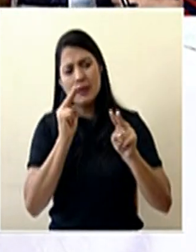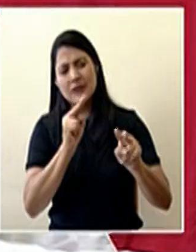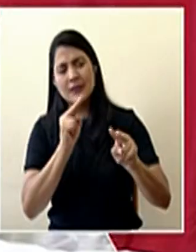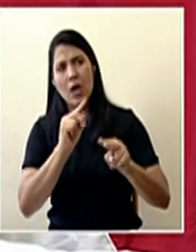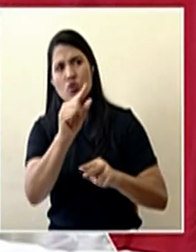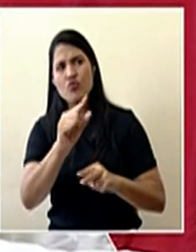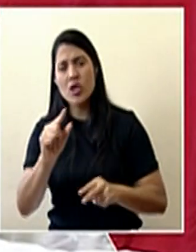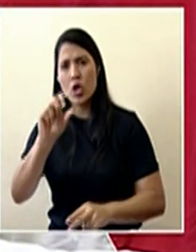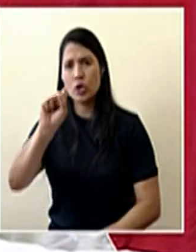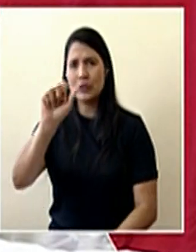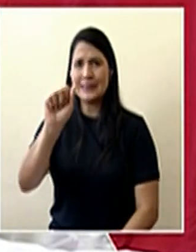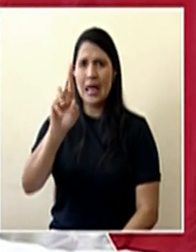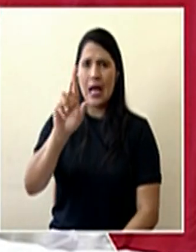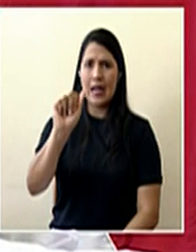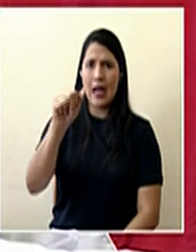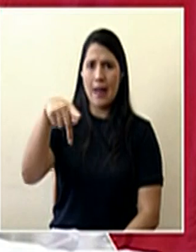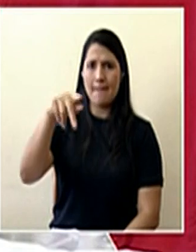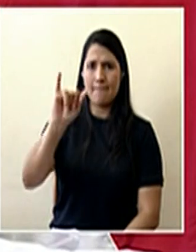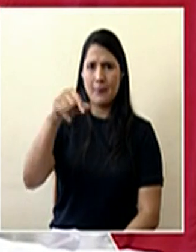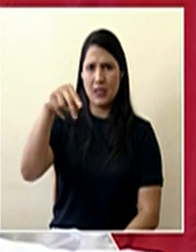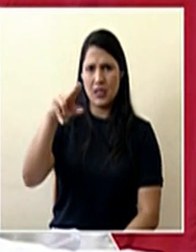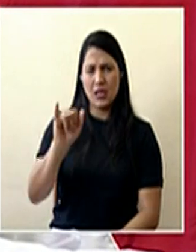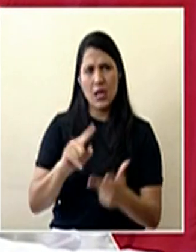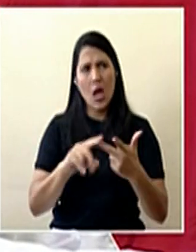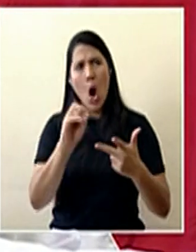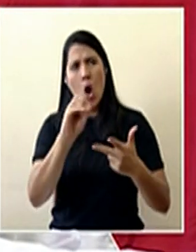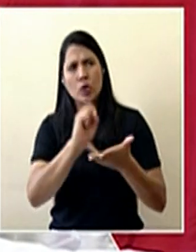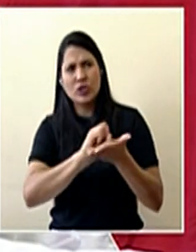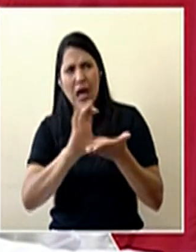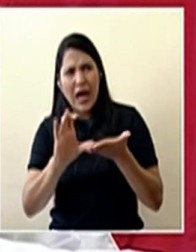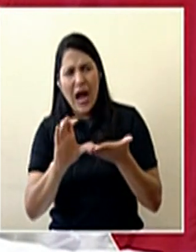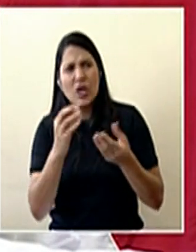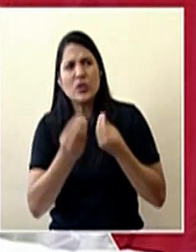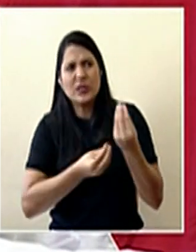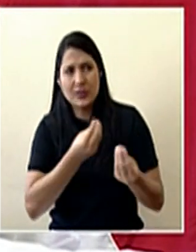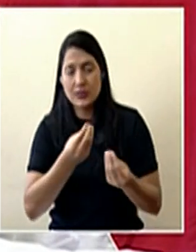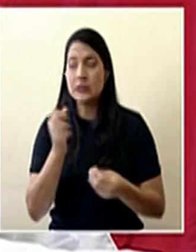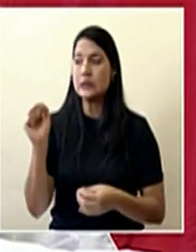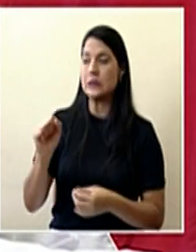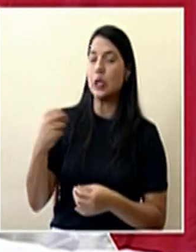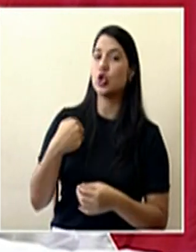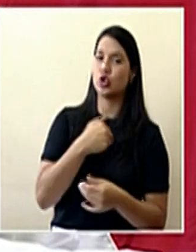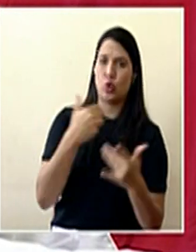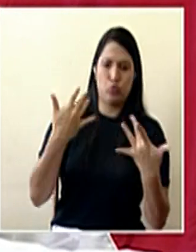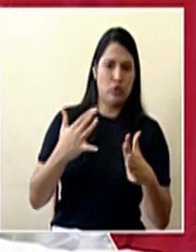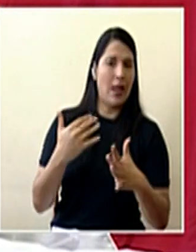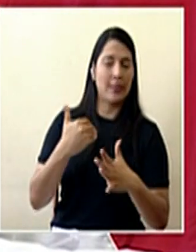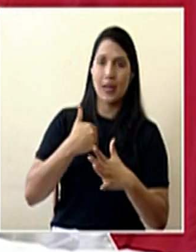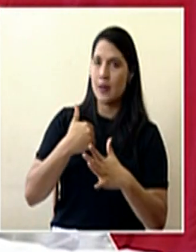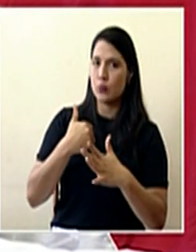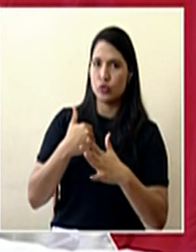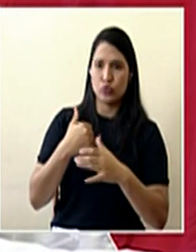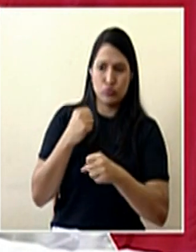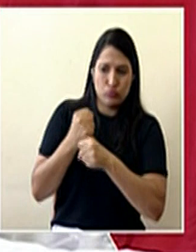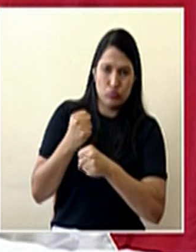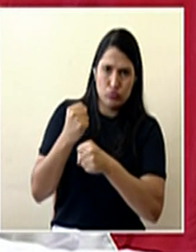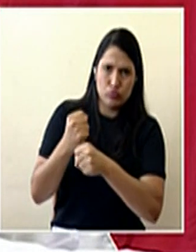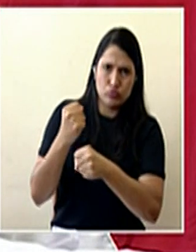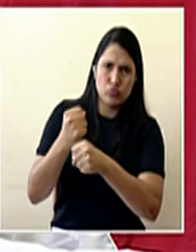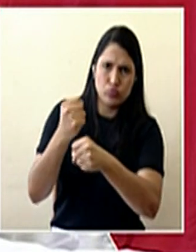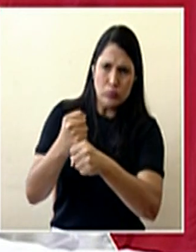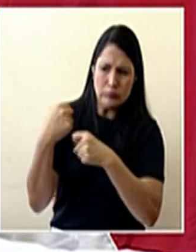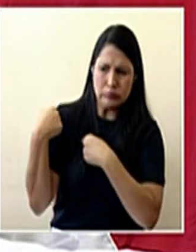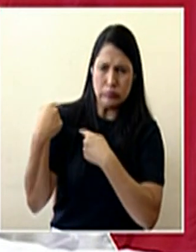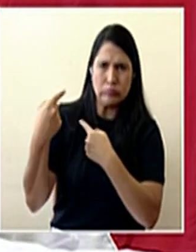San Carlos para el ingreso al país? Sí, tenemos una operación desde hace bastantes días que comprende